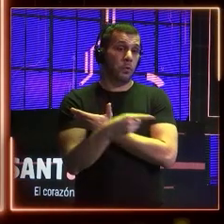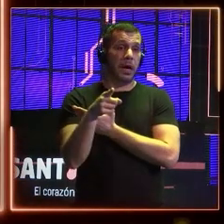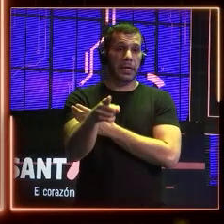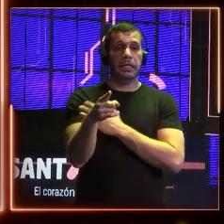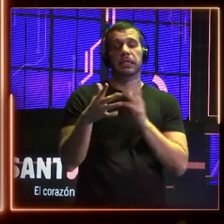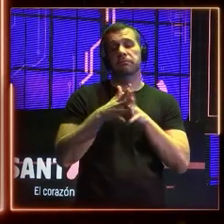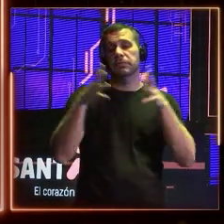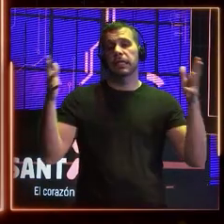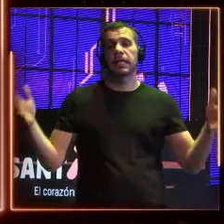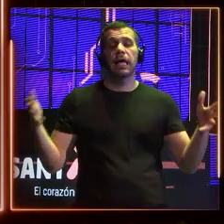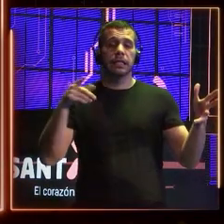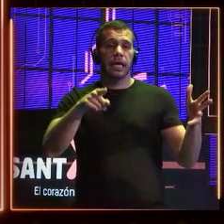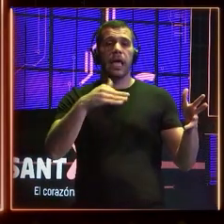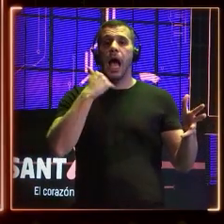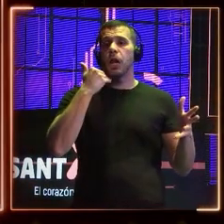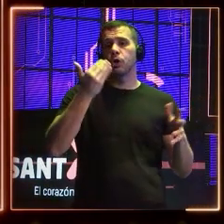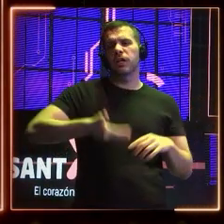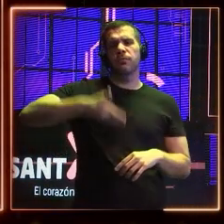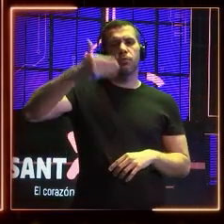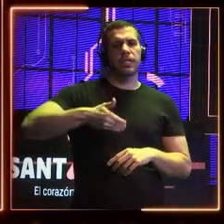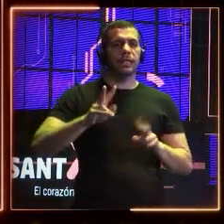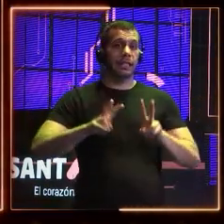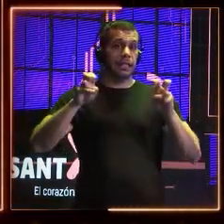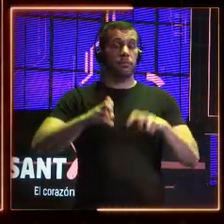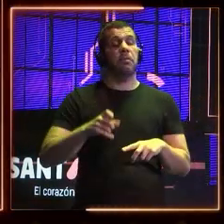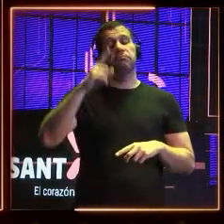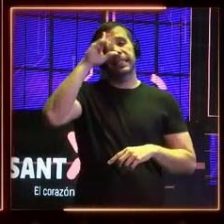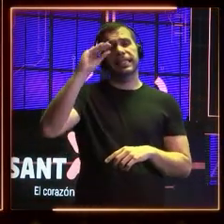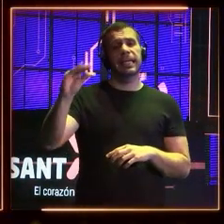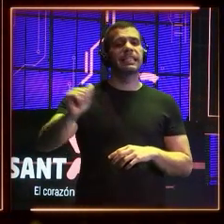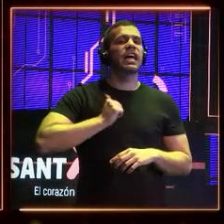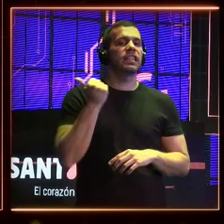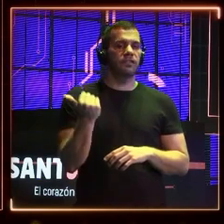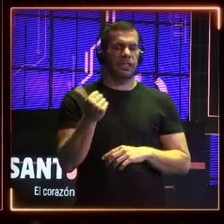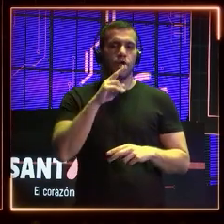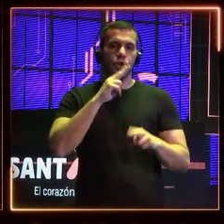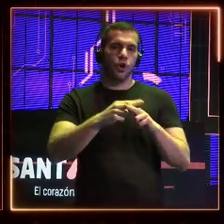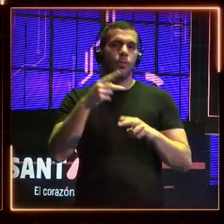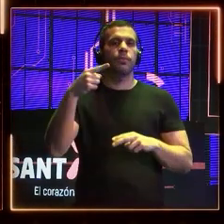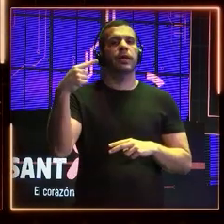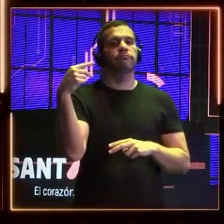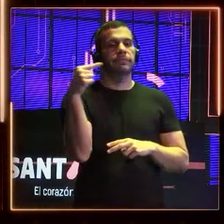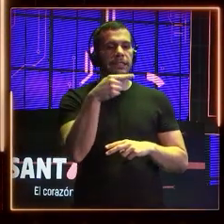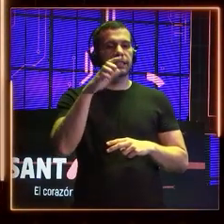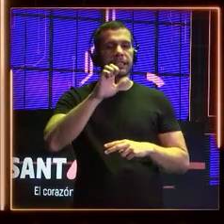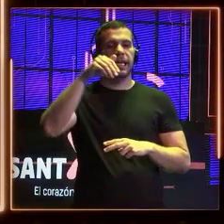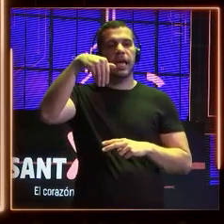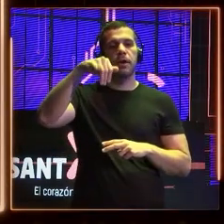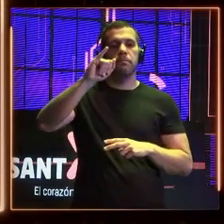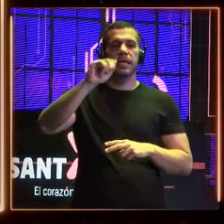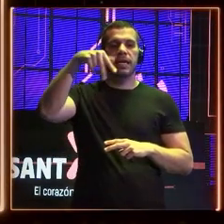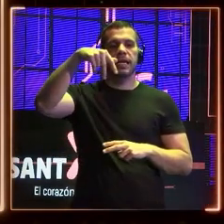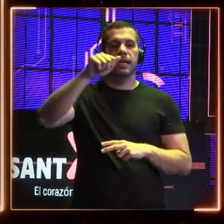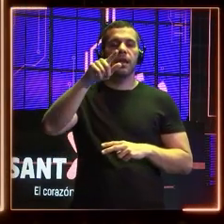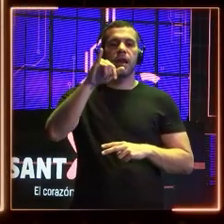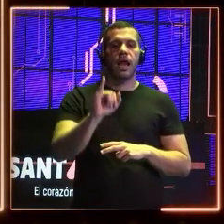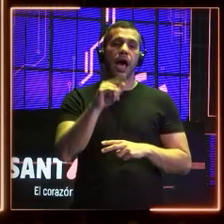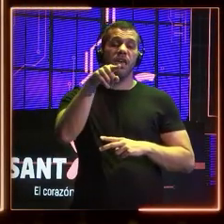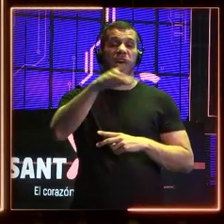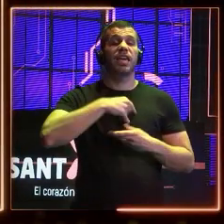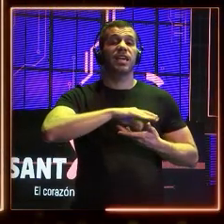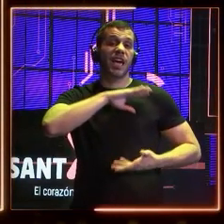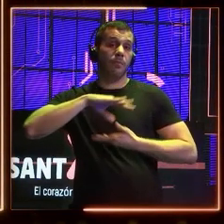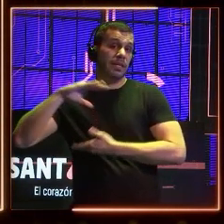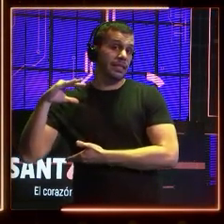cierta forma el elemento fundamental de la inteligencia generativa se llaman gemini y es lo que va a haber detrás de muchas de las capacidades que Vais a